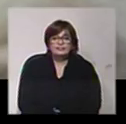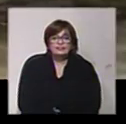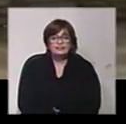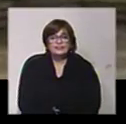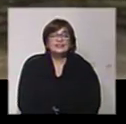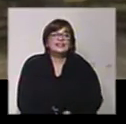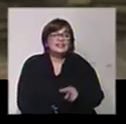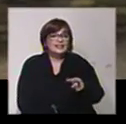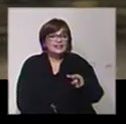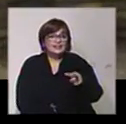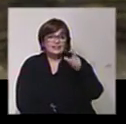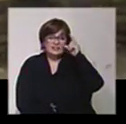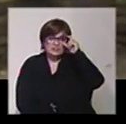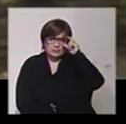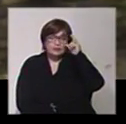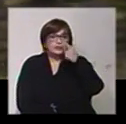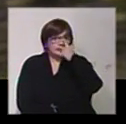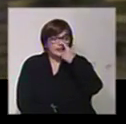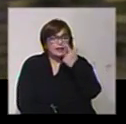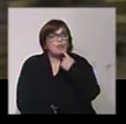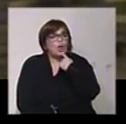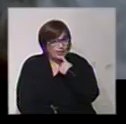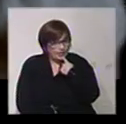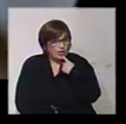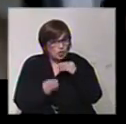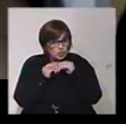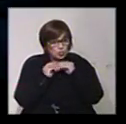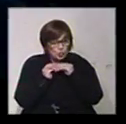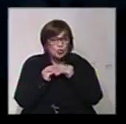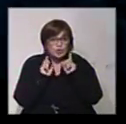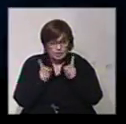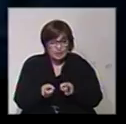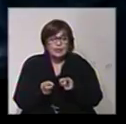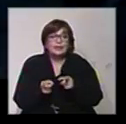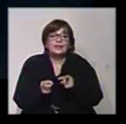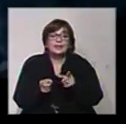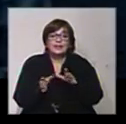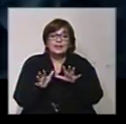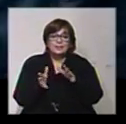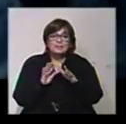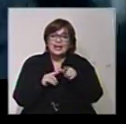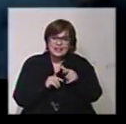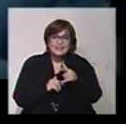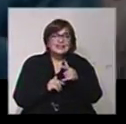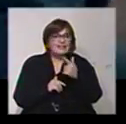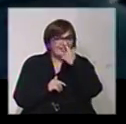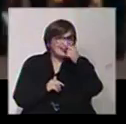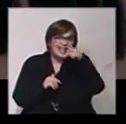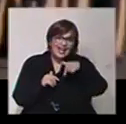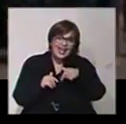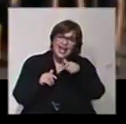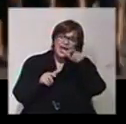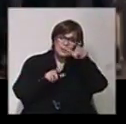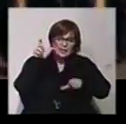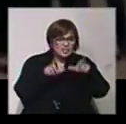Luego está mucho interés político tiene y eso, ¿no? Y entonces creo que a él le atrajo un poco las libertades personales que hay